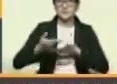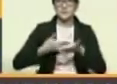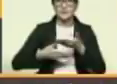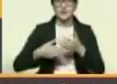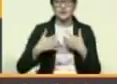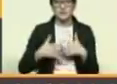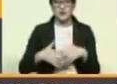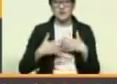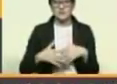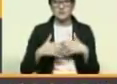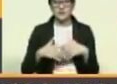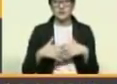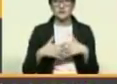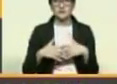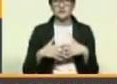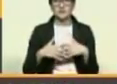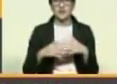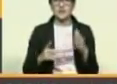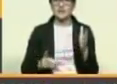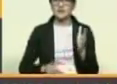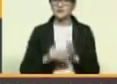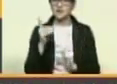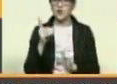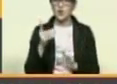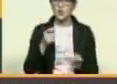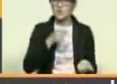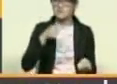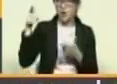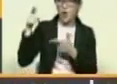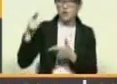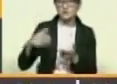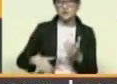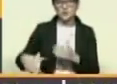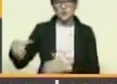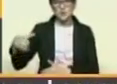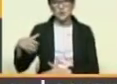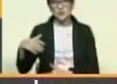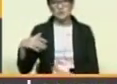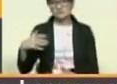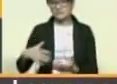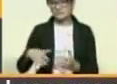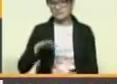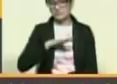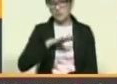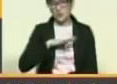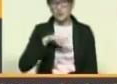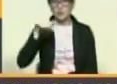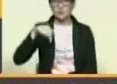comercio, para el desarrollo de las exportaciones y para la generación de riqueza regional.